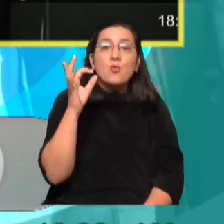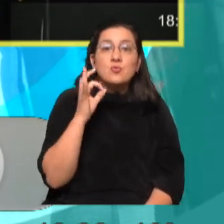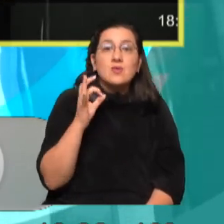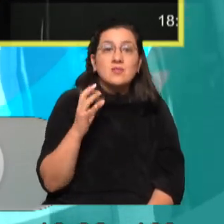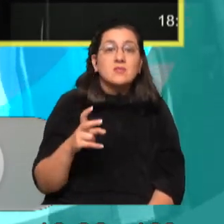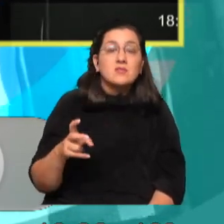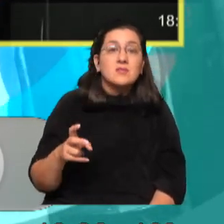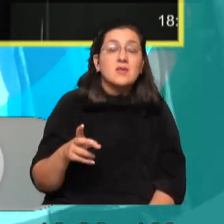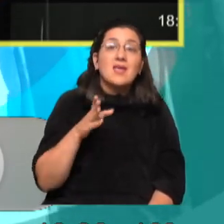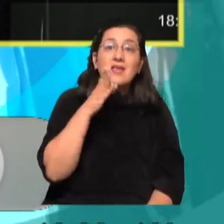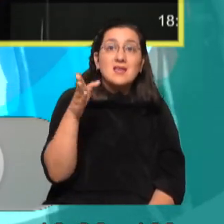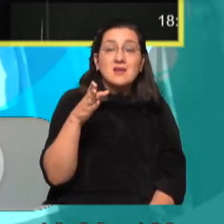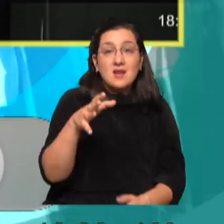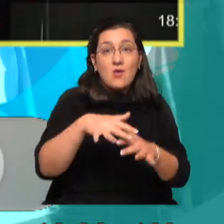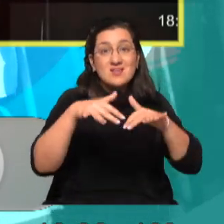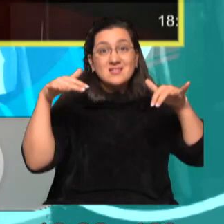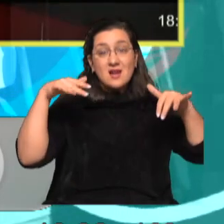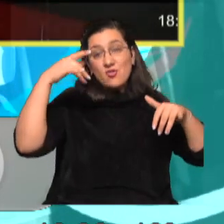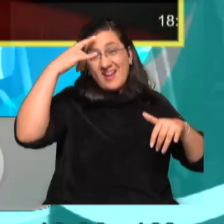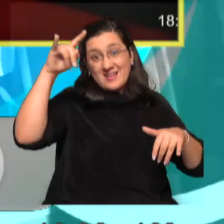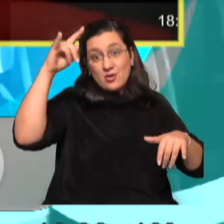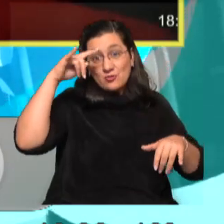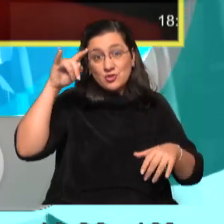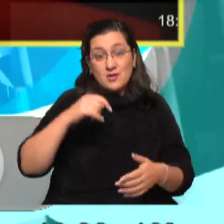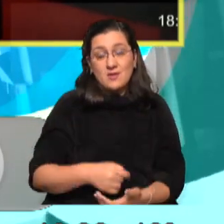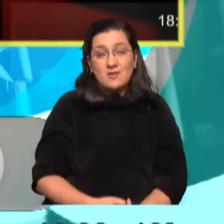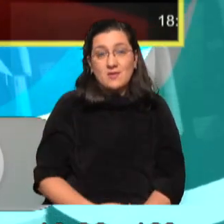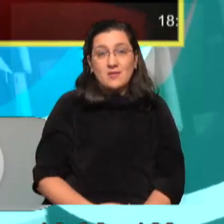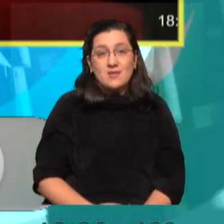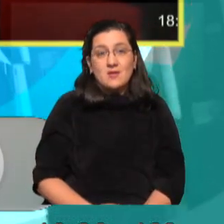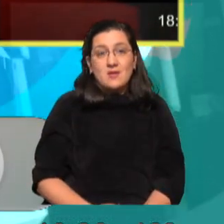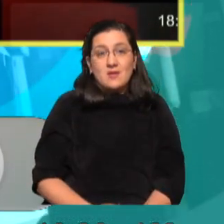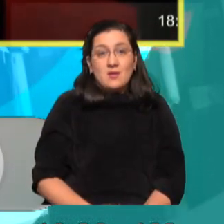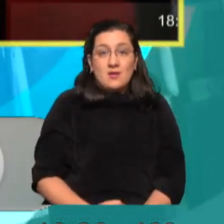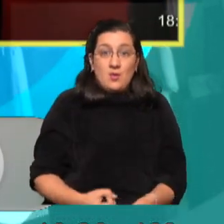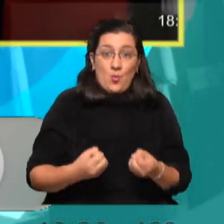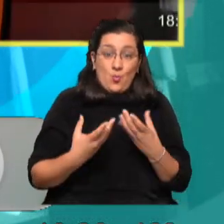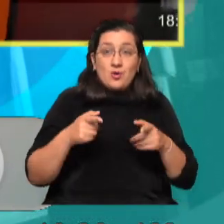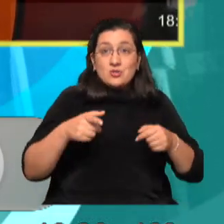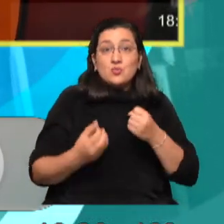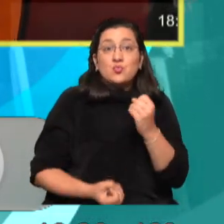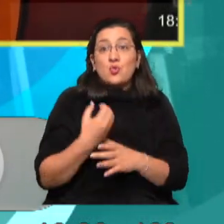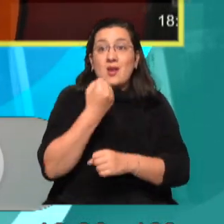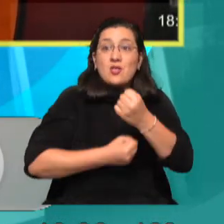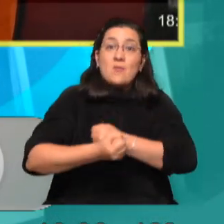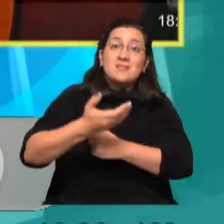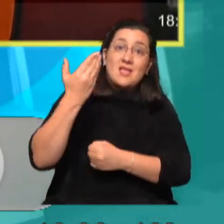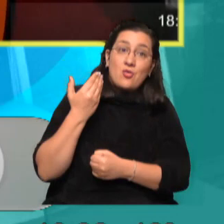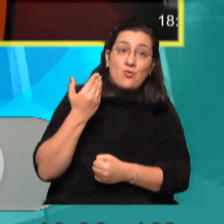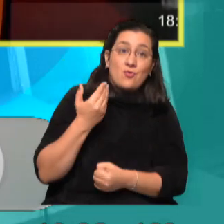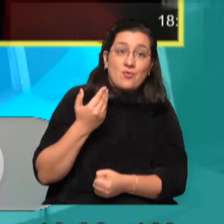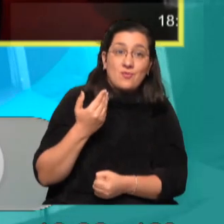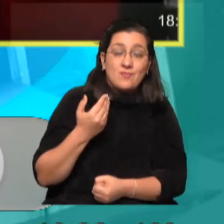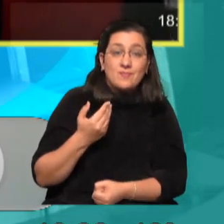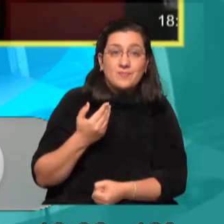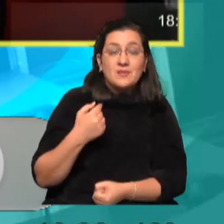de La Criolla? Que es un altavoz, sin duda. Bueno, eso surgió el año pasado que